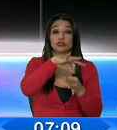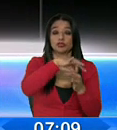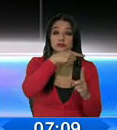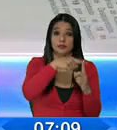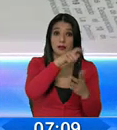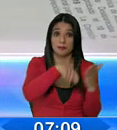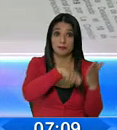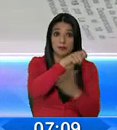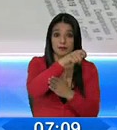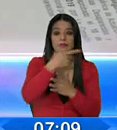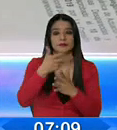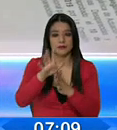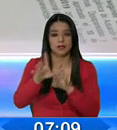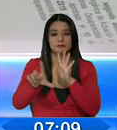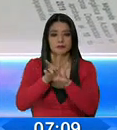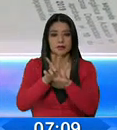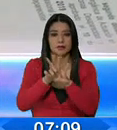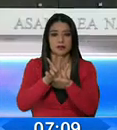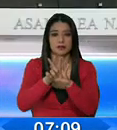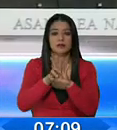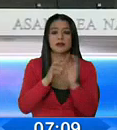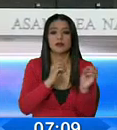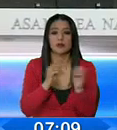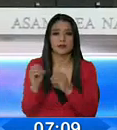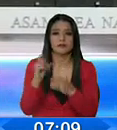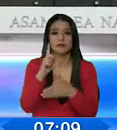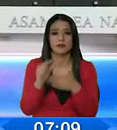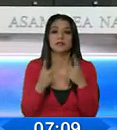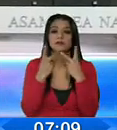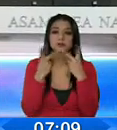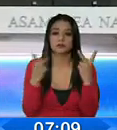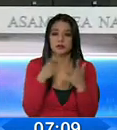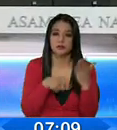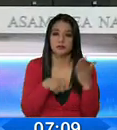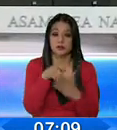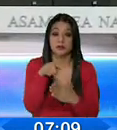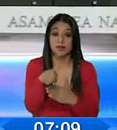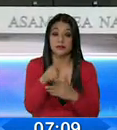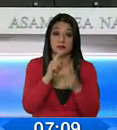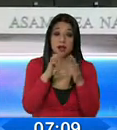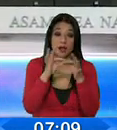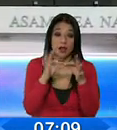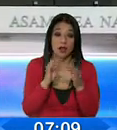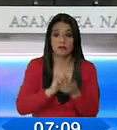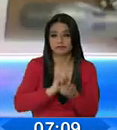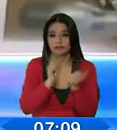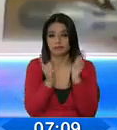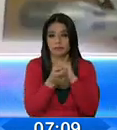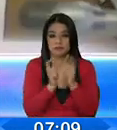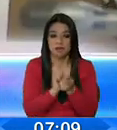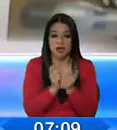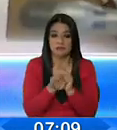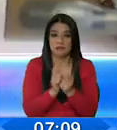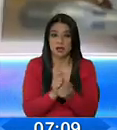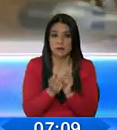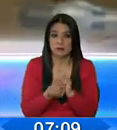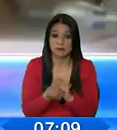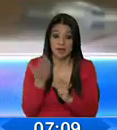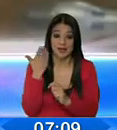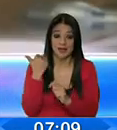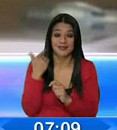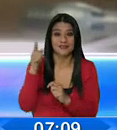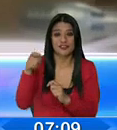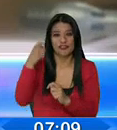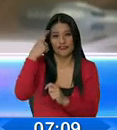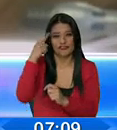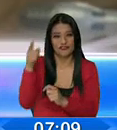de Ordenamiento de Finanzas Públicas. El cuerpo legal tiene modificaciones sustanciales a lo que inicialmente